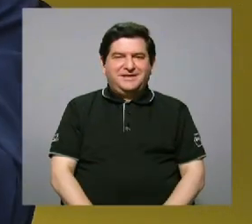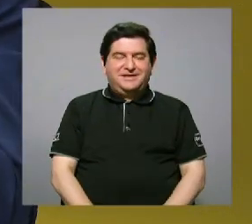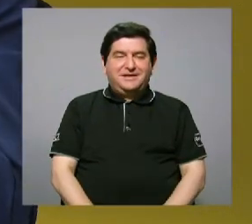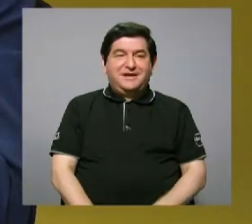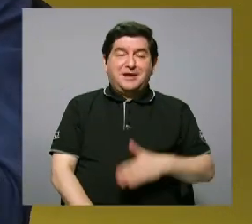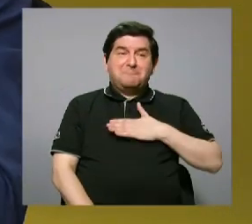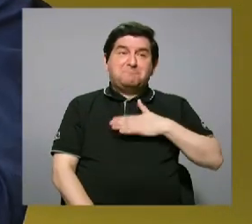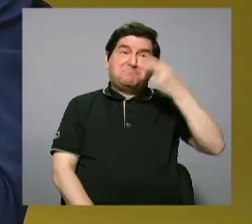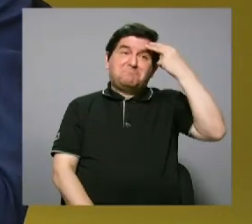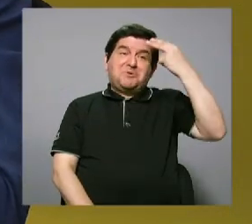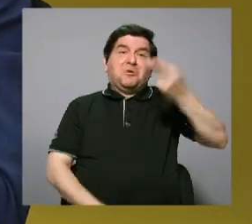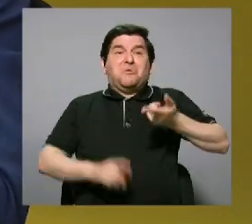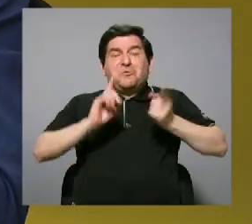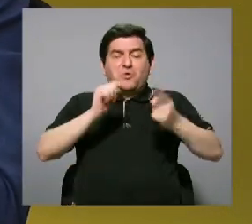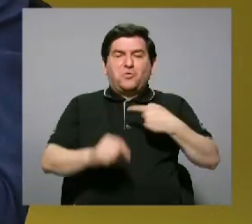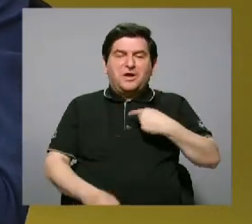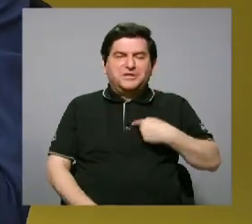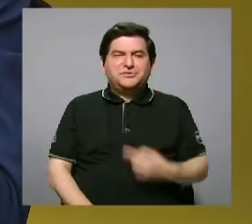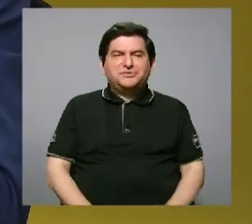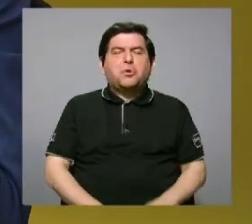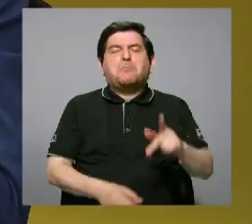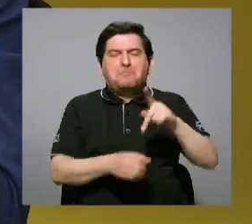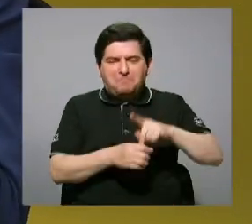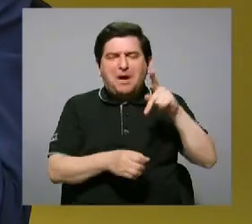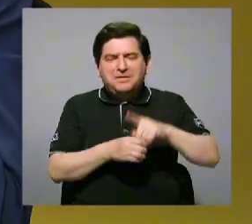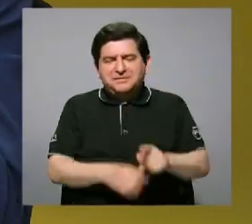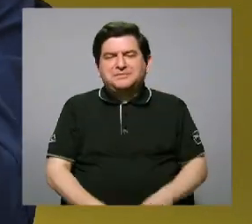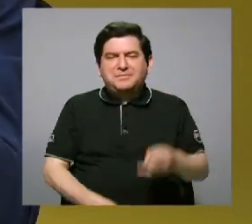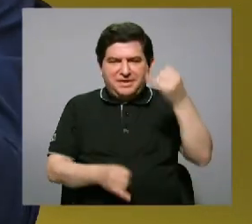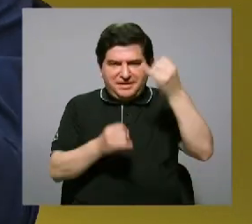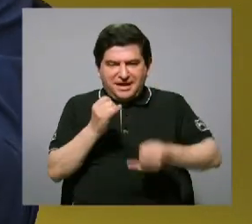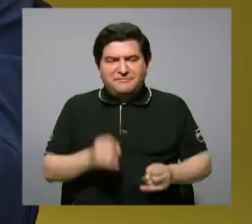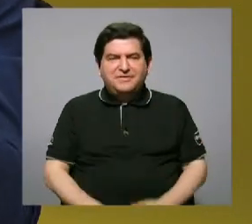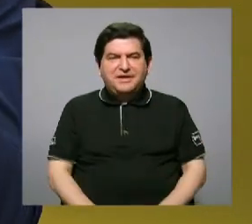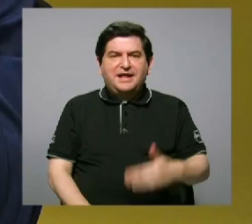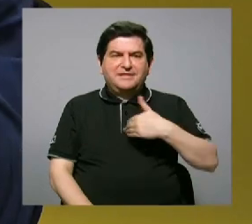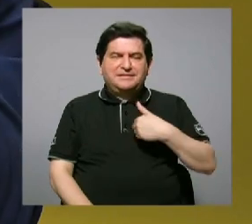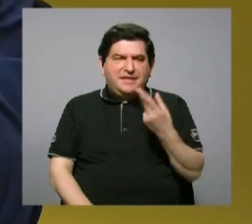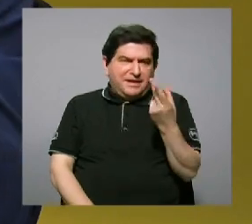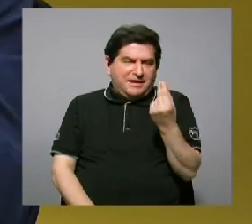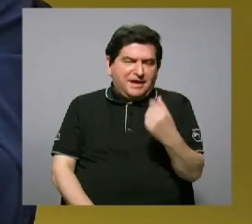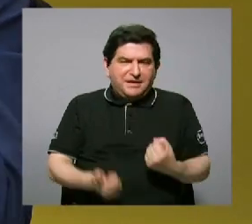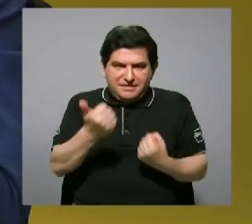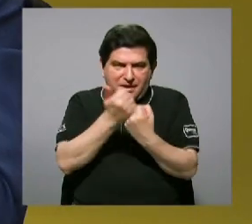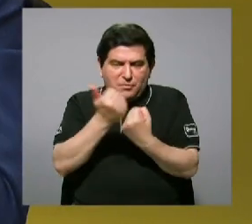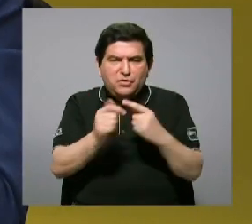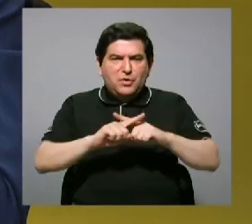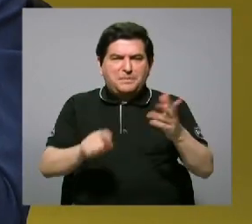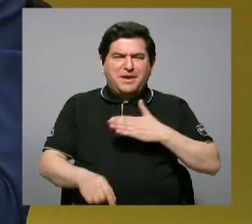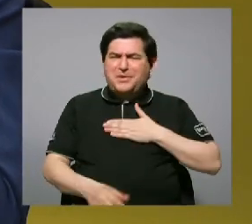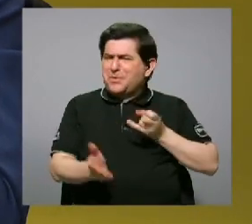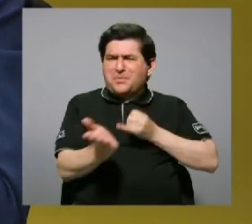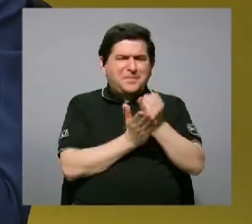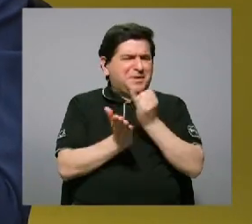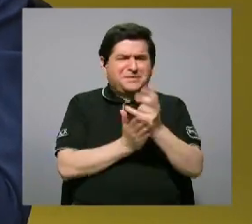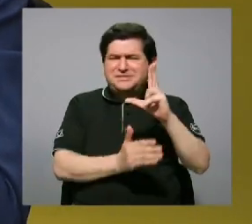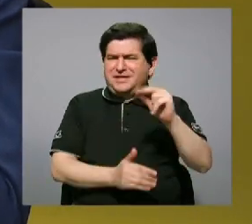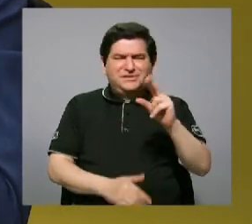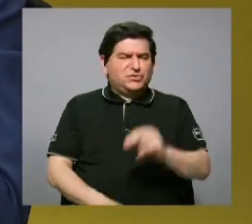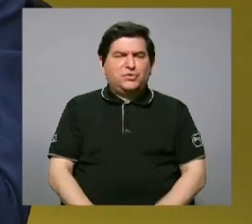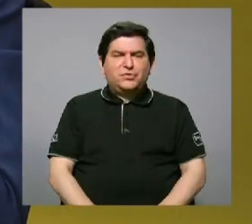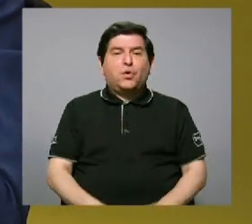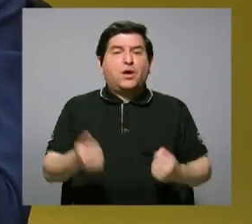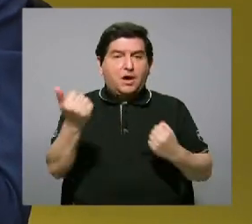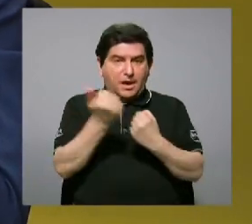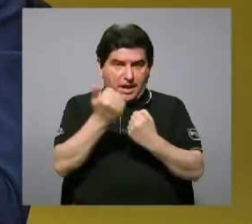que me cabe es de que metí cabeza en que finalmente lográramos los recursos, pero desde luego no es mi investigación, ¿verdad? Es una investigación que